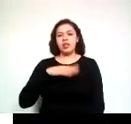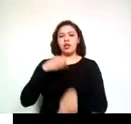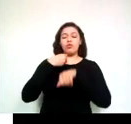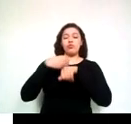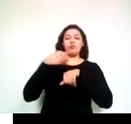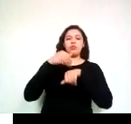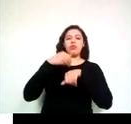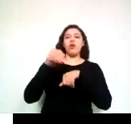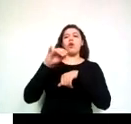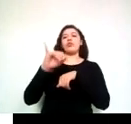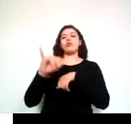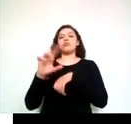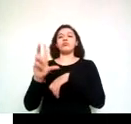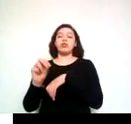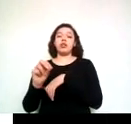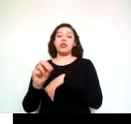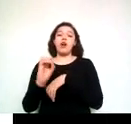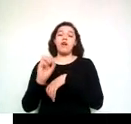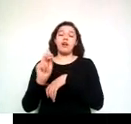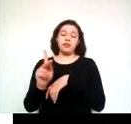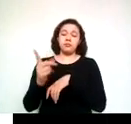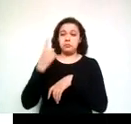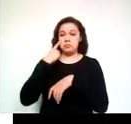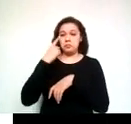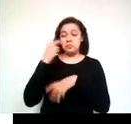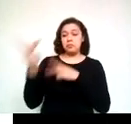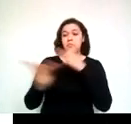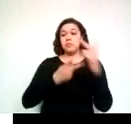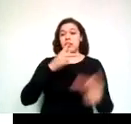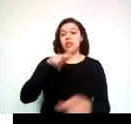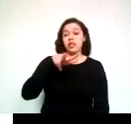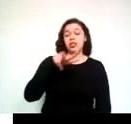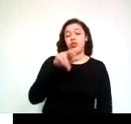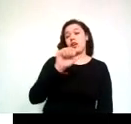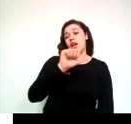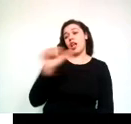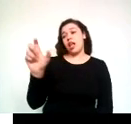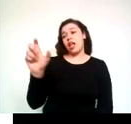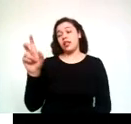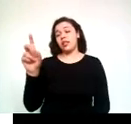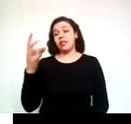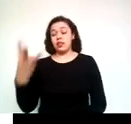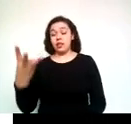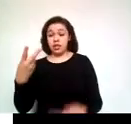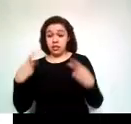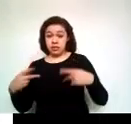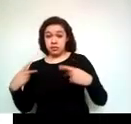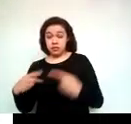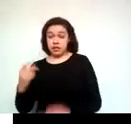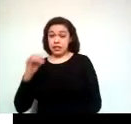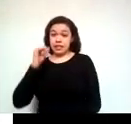reactivos. Dice, ok, para la pregunta 18 a la 33, si el colaborador te contesta que